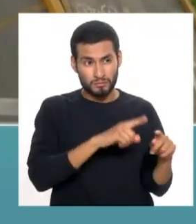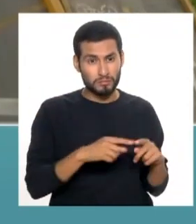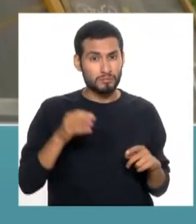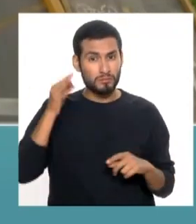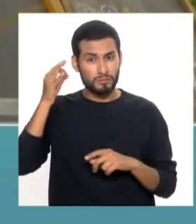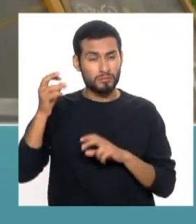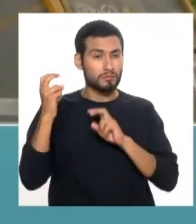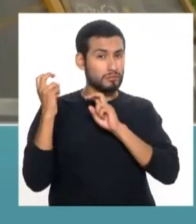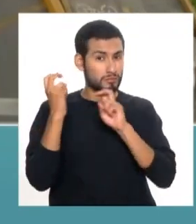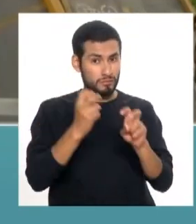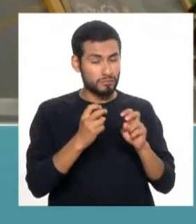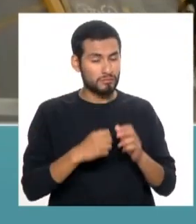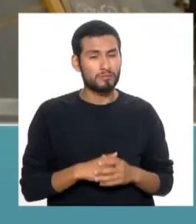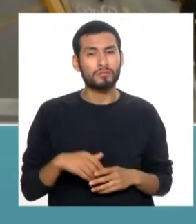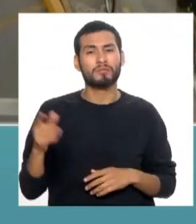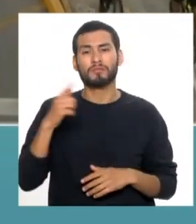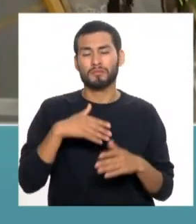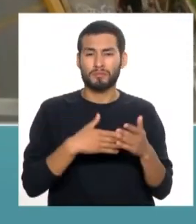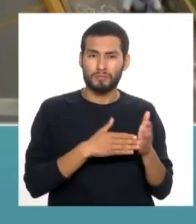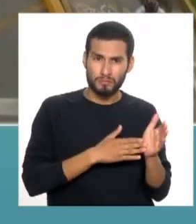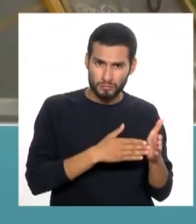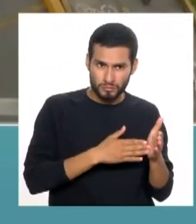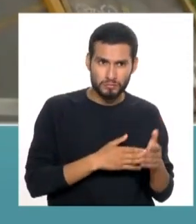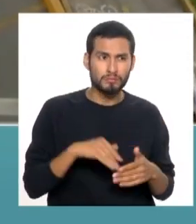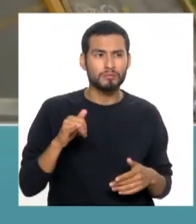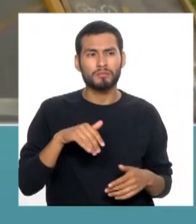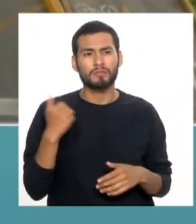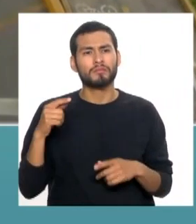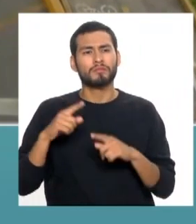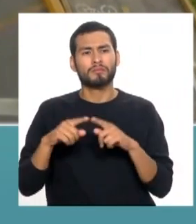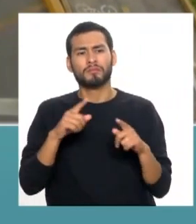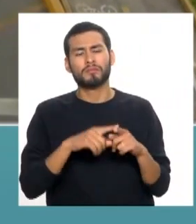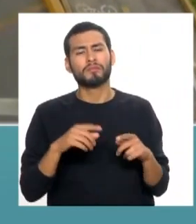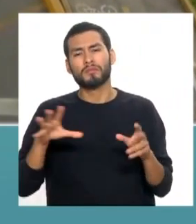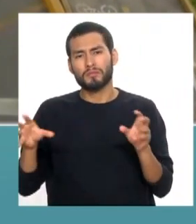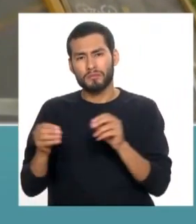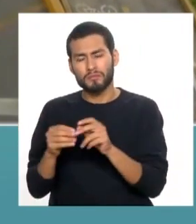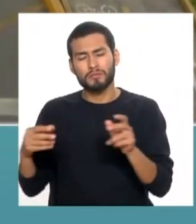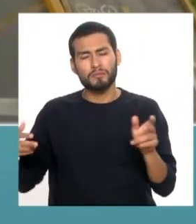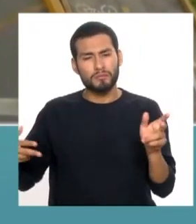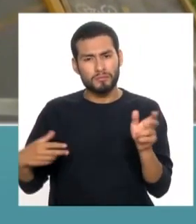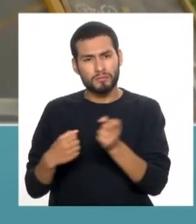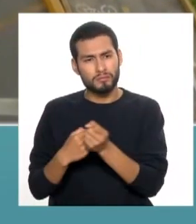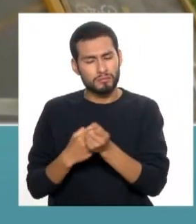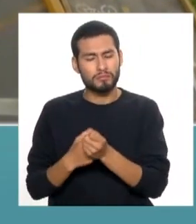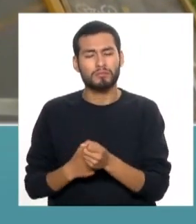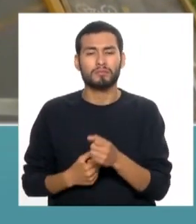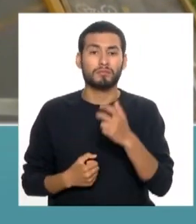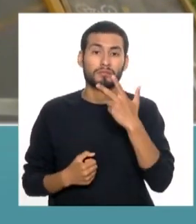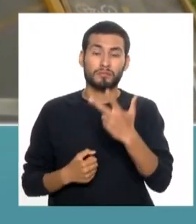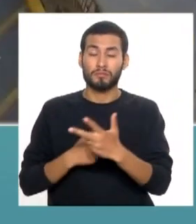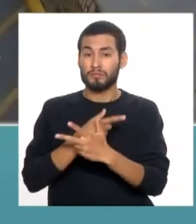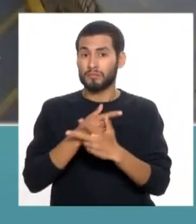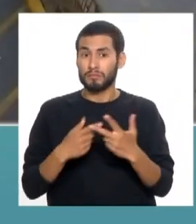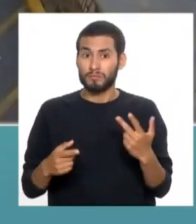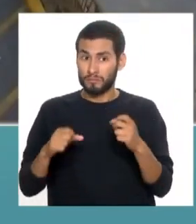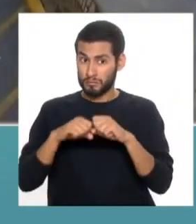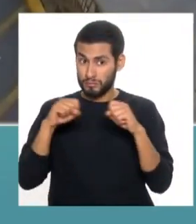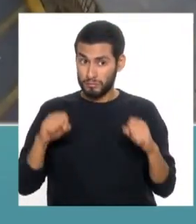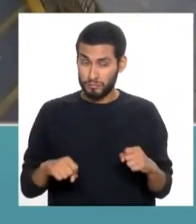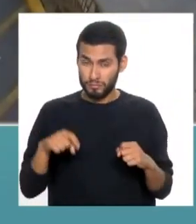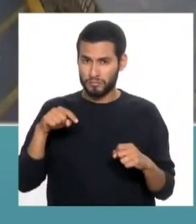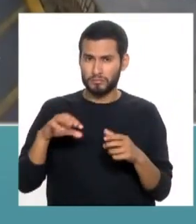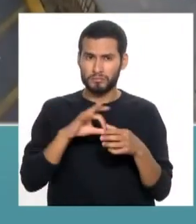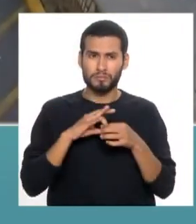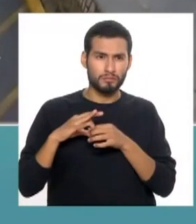futuro. Tenemos el metropolitano y tenemos los corredores complementarios. Entonces, estas tres sistemas conforman